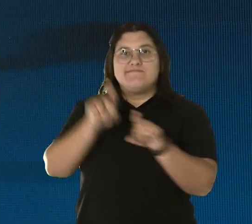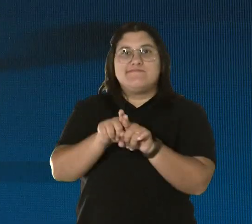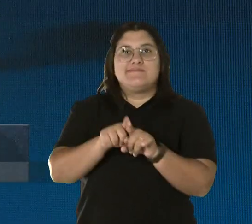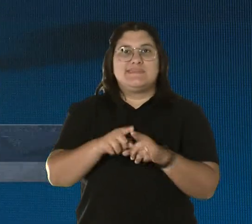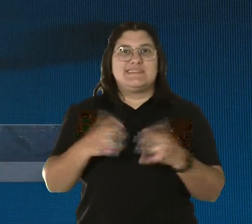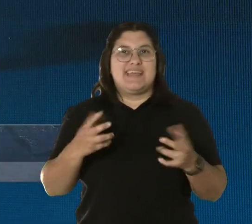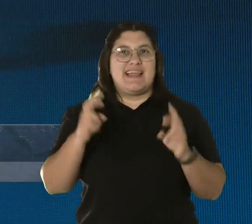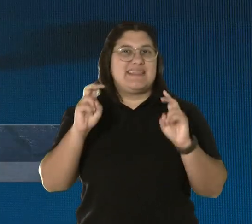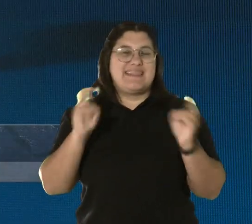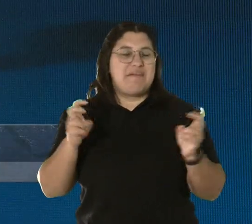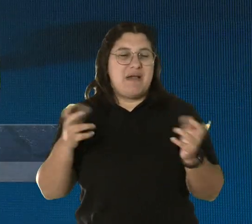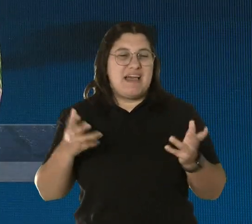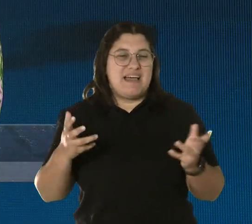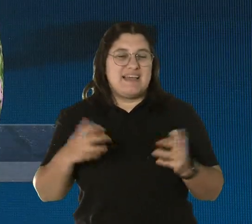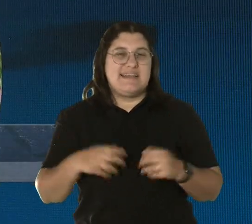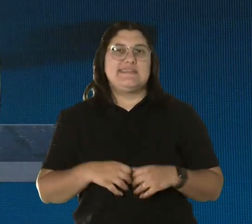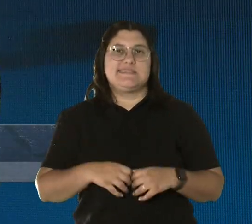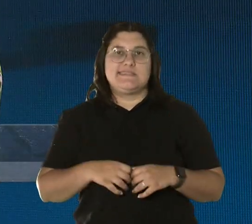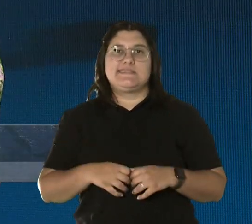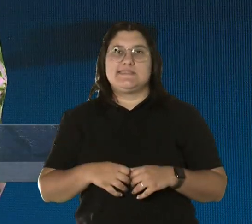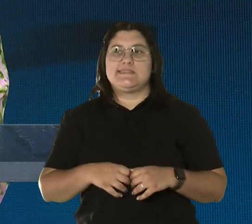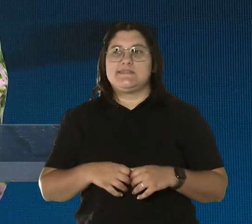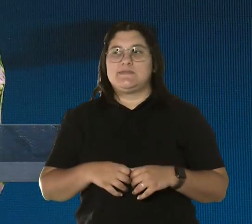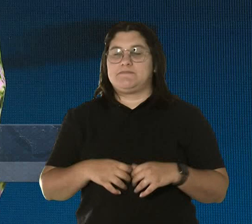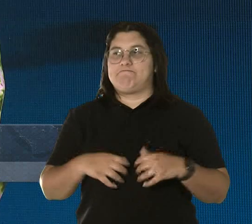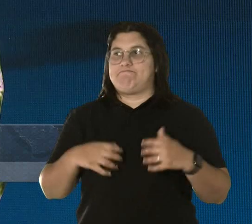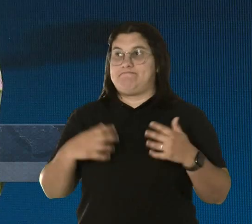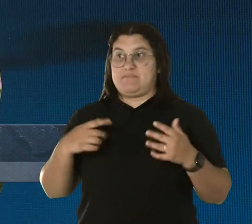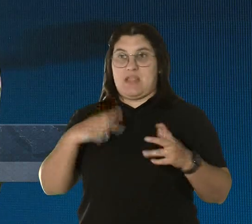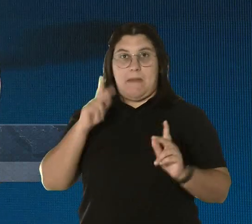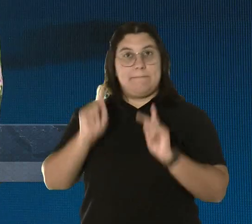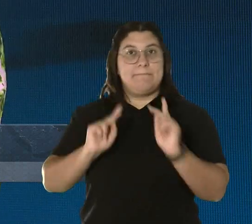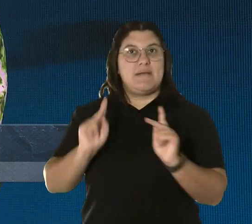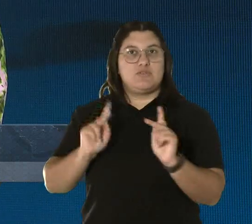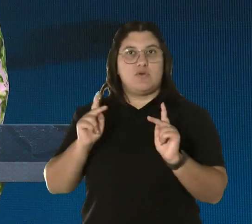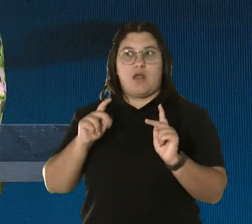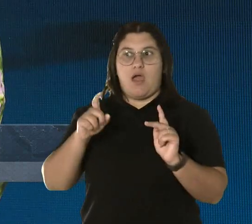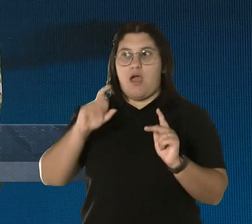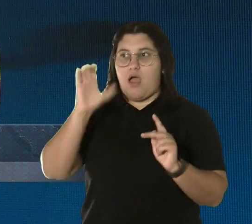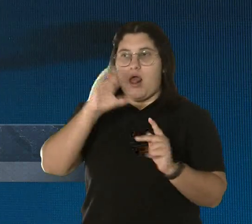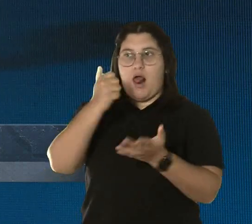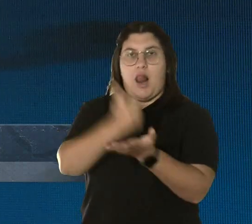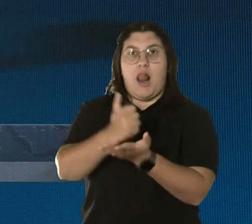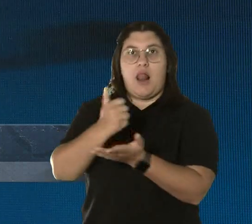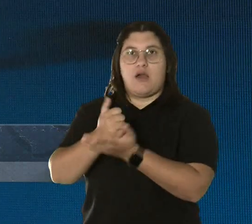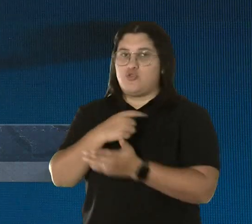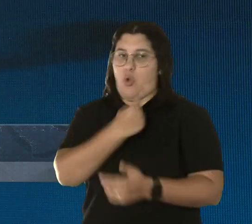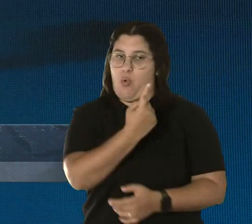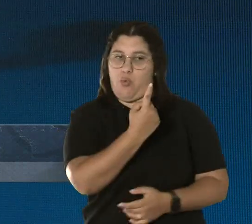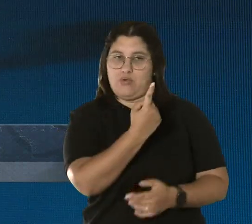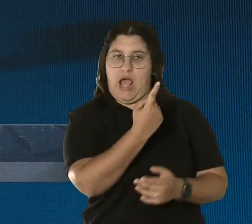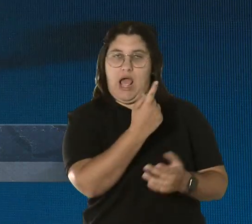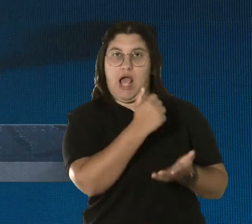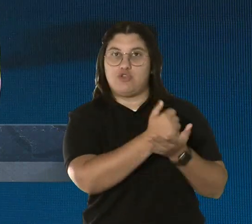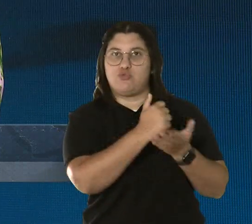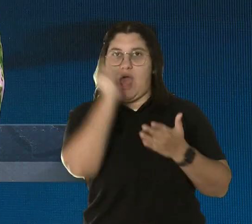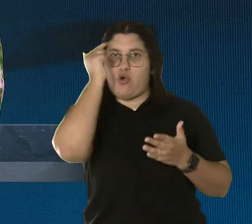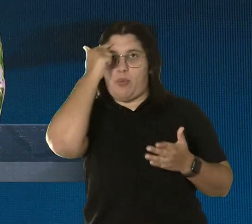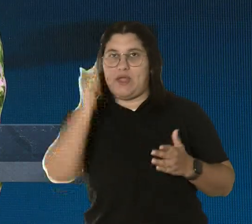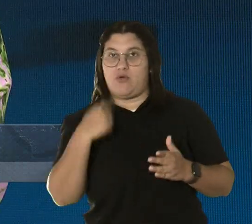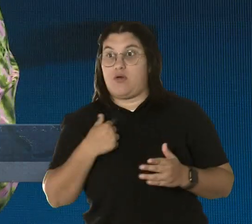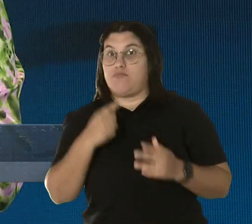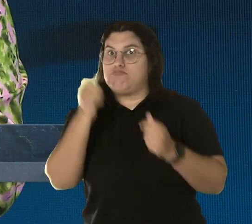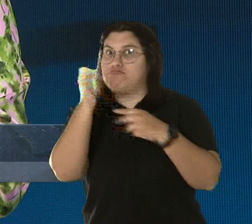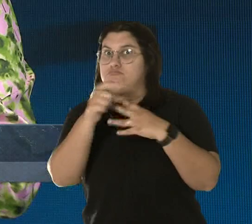el tema de que si las personas siguen recibiendo ayudas, pero múltiples ayudas, no es una sola ayuda, entonces, ¿qué